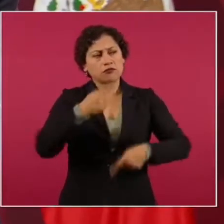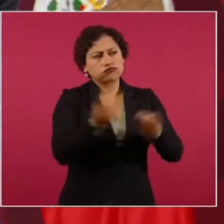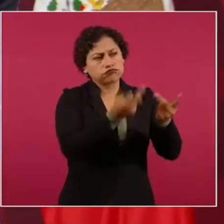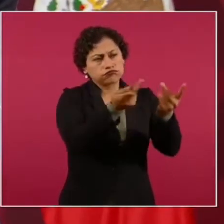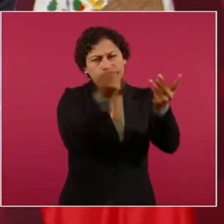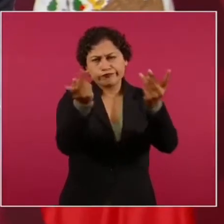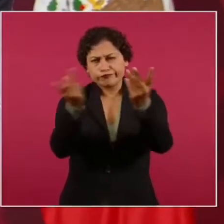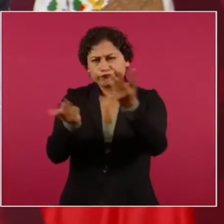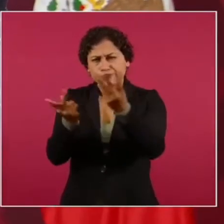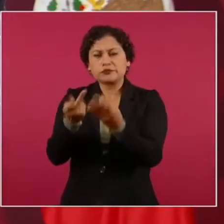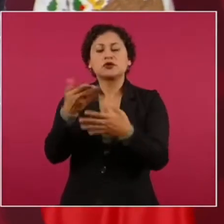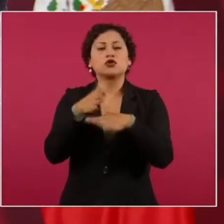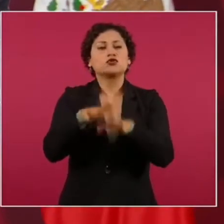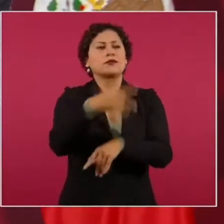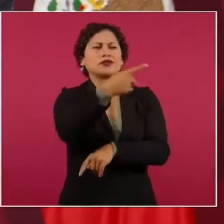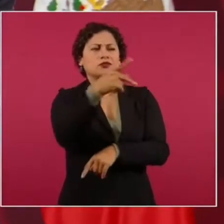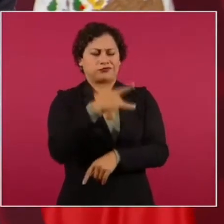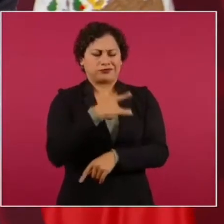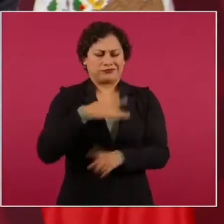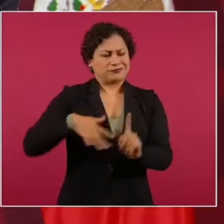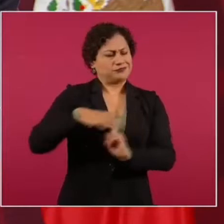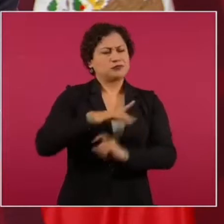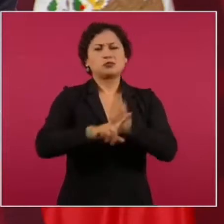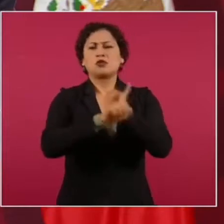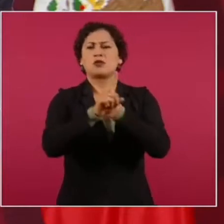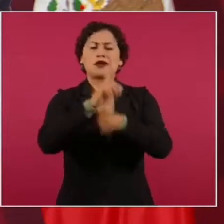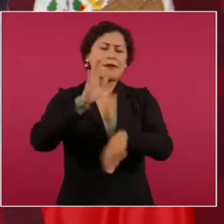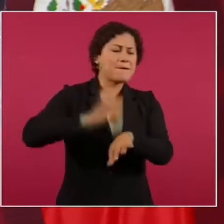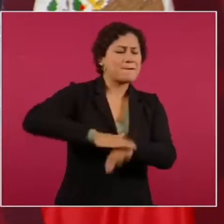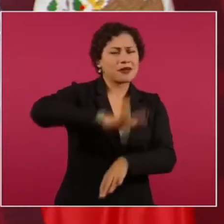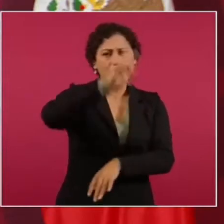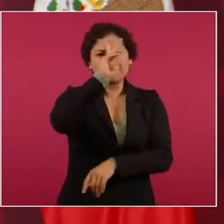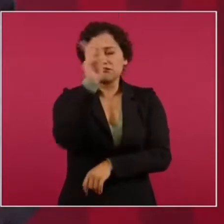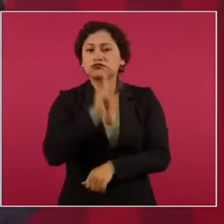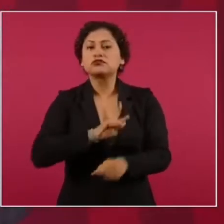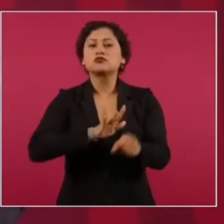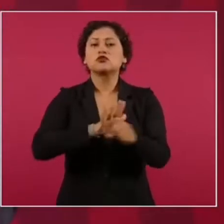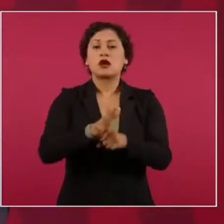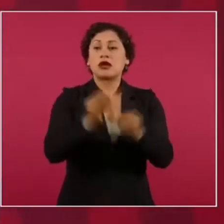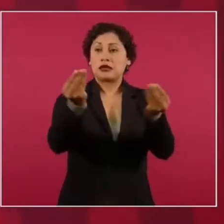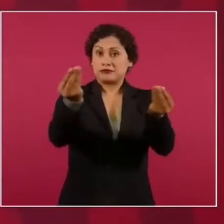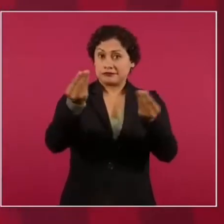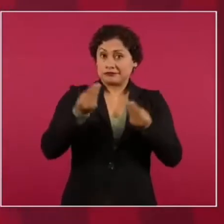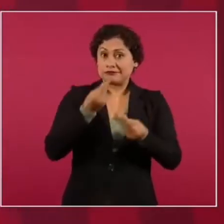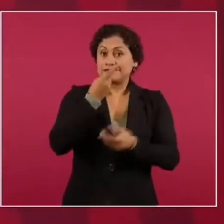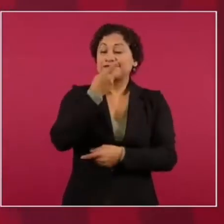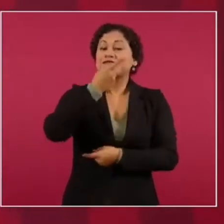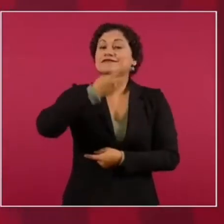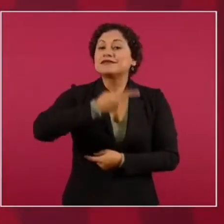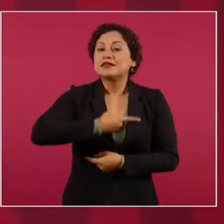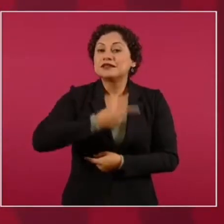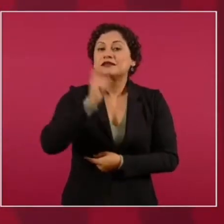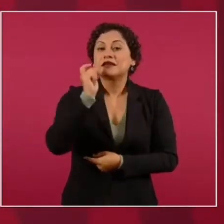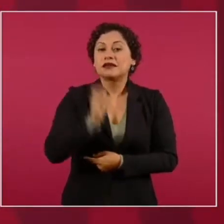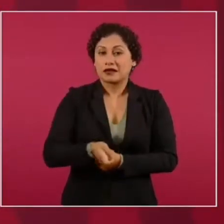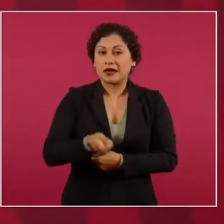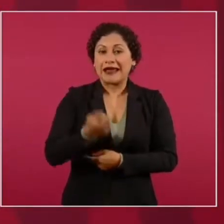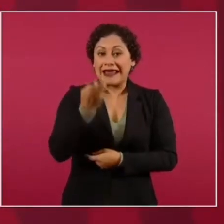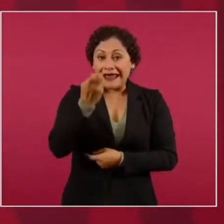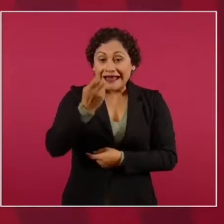que ellos perciben, sienten, y sale en primer lugar los baches,